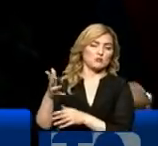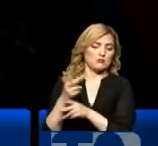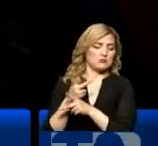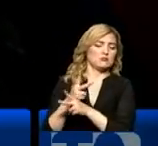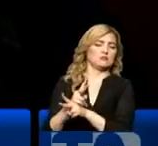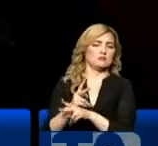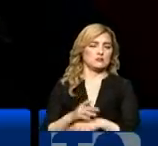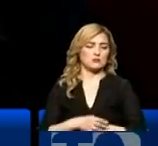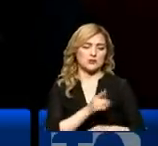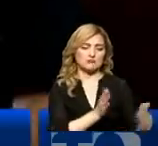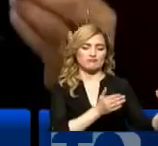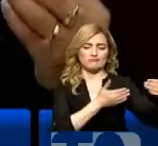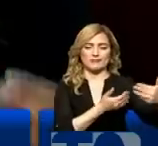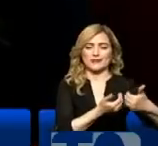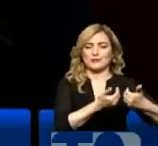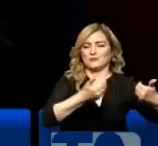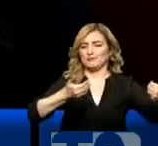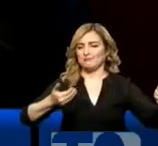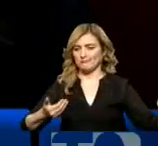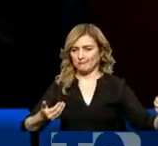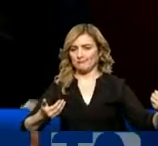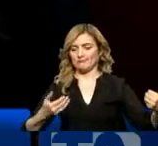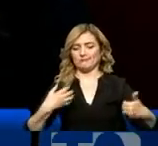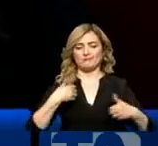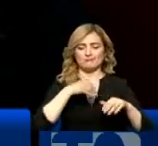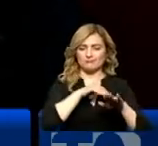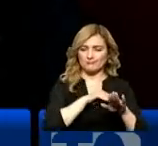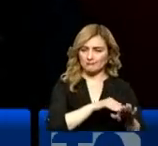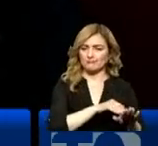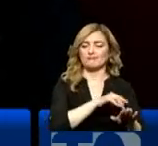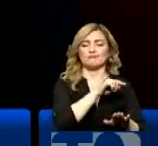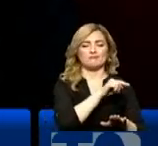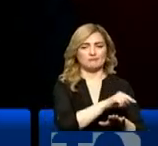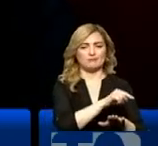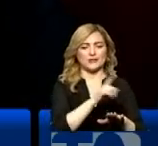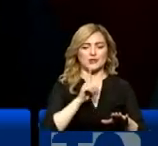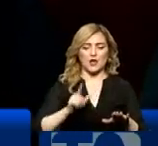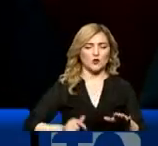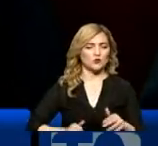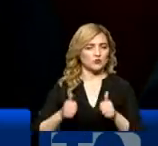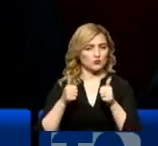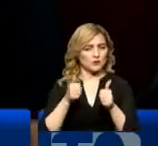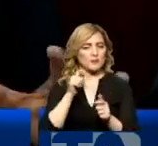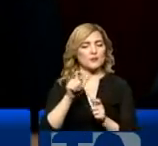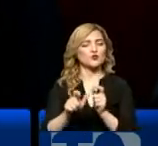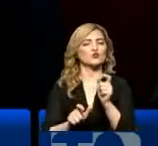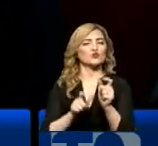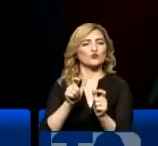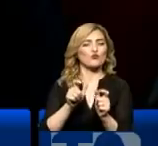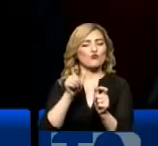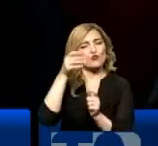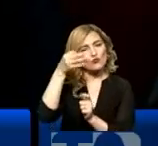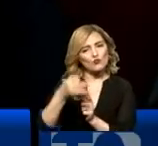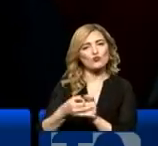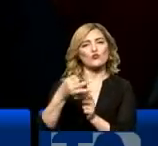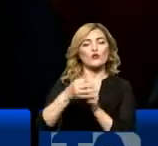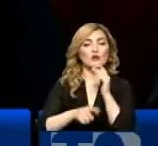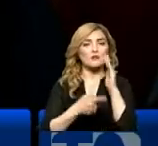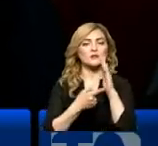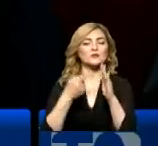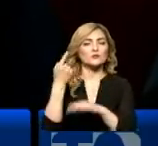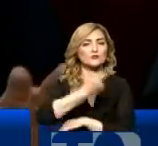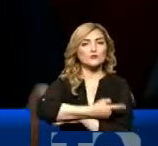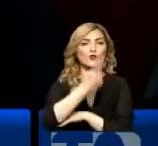todo garantizar la condición de salud de nuestros compatriotas que se encuentran en China. Ellos tendrán que cumplir ese periodo